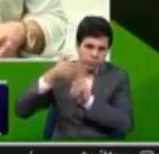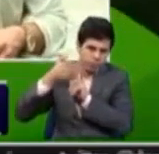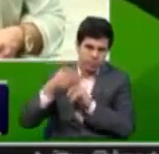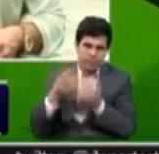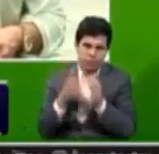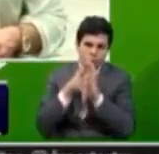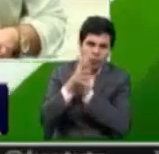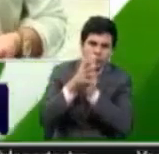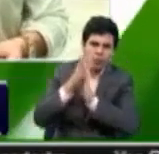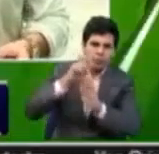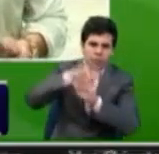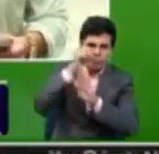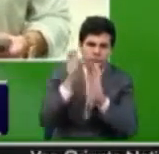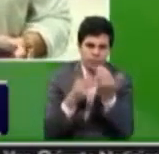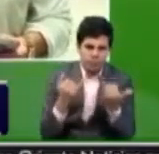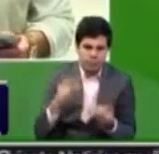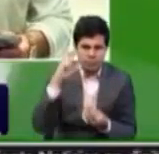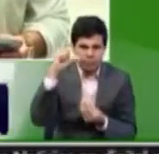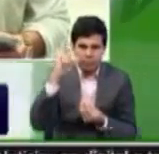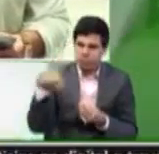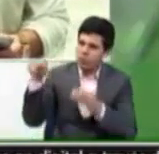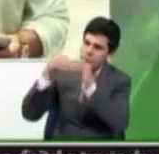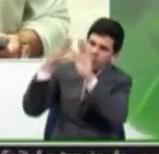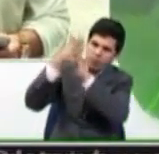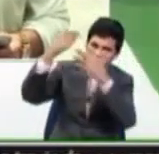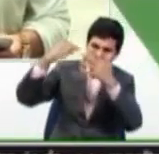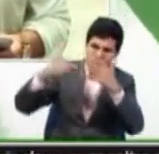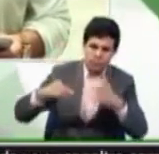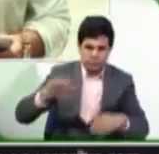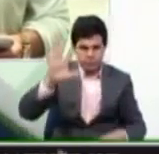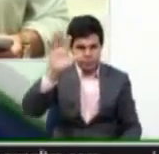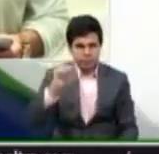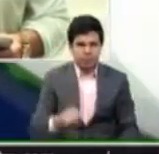Esa es la información que tenemos por el momento desde Cúcuta. Sigan ustedes en Estudio con más noticias. Muy buenas tardes.